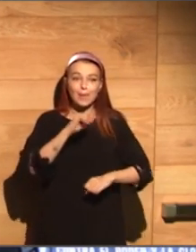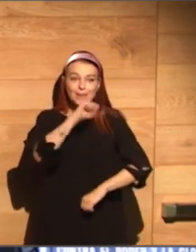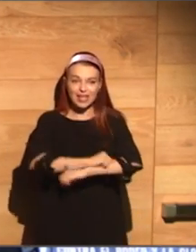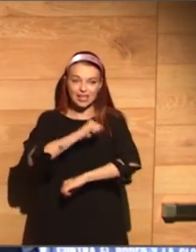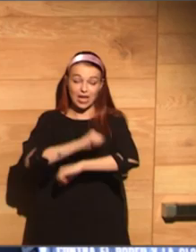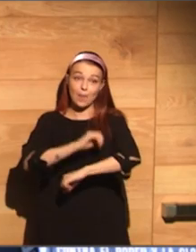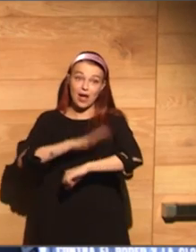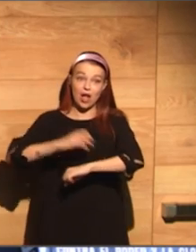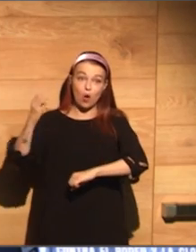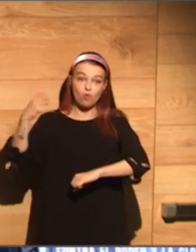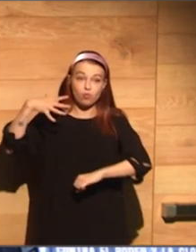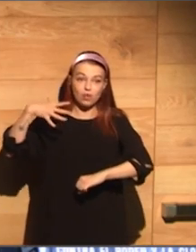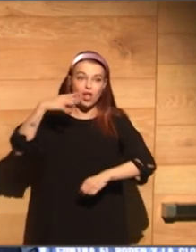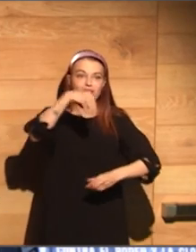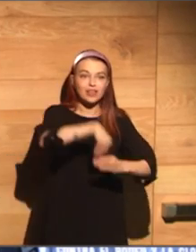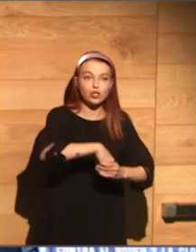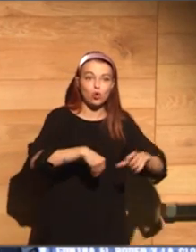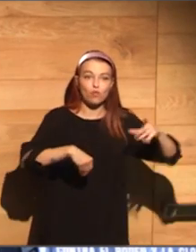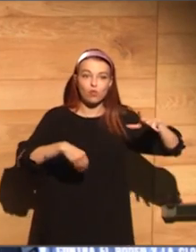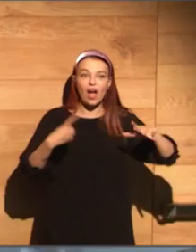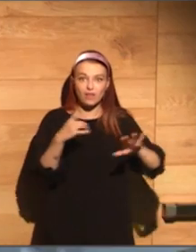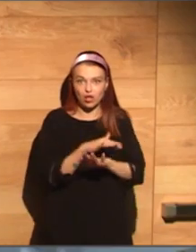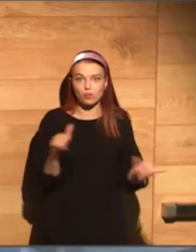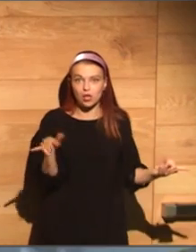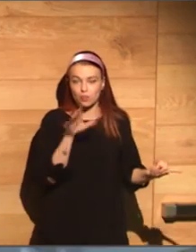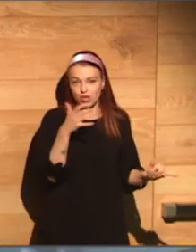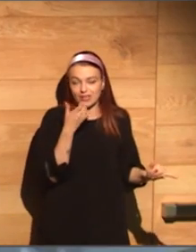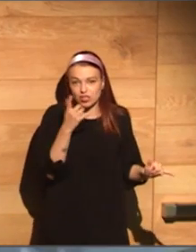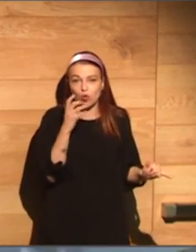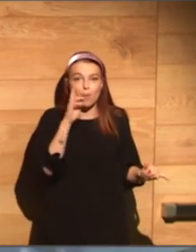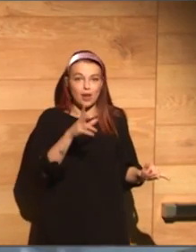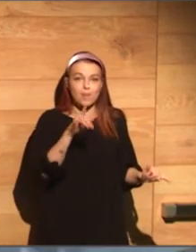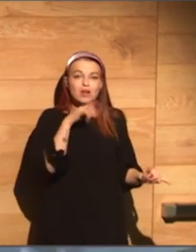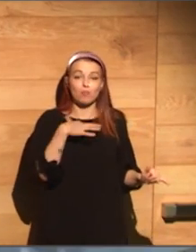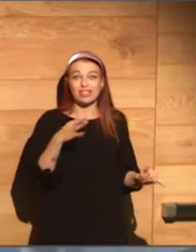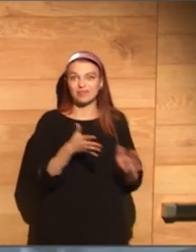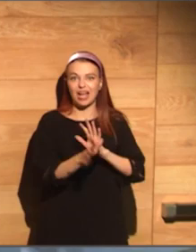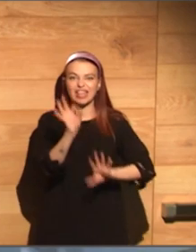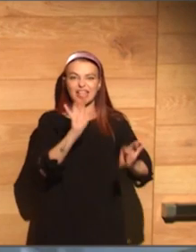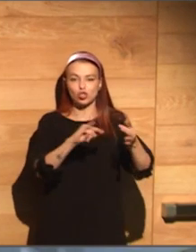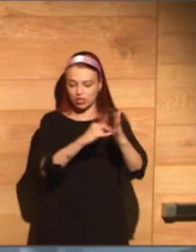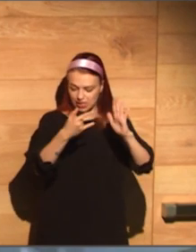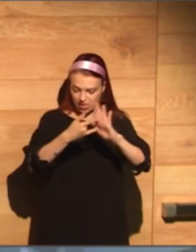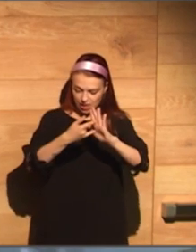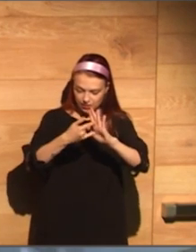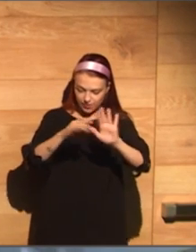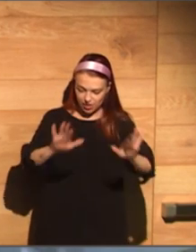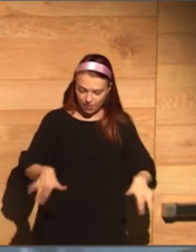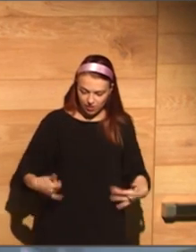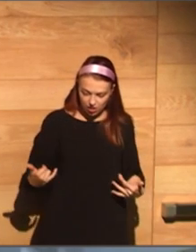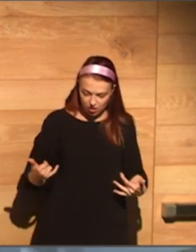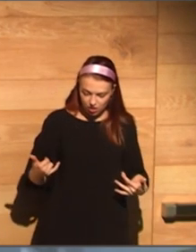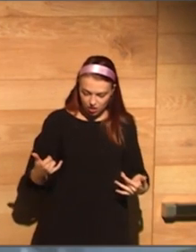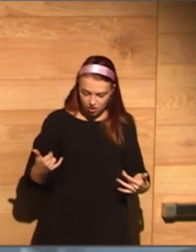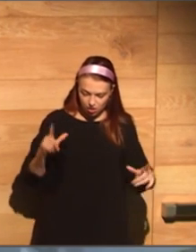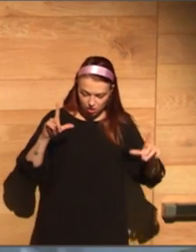la luz del interior con la luz del exterior porque si no se me va a reventar. En fin, un montón de decisiones técnicas. Es una de las razones por las que casi nunca la